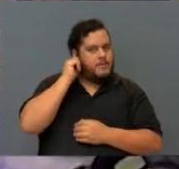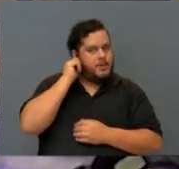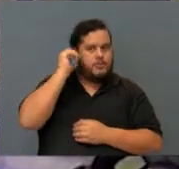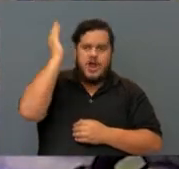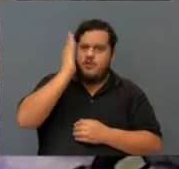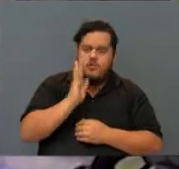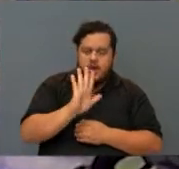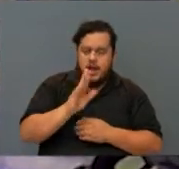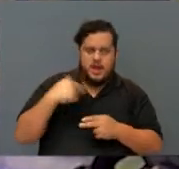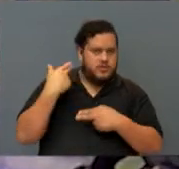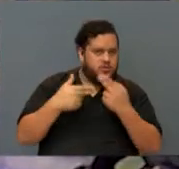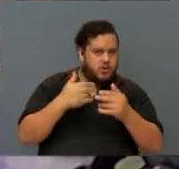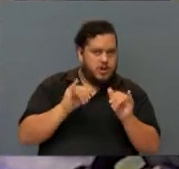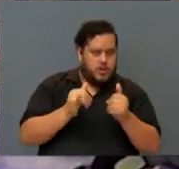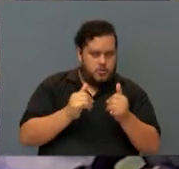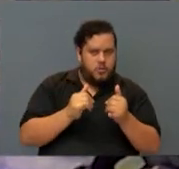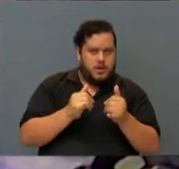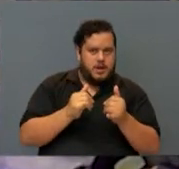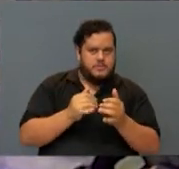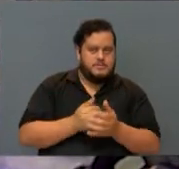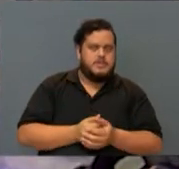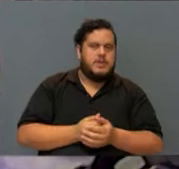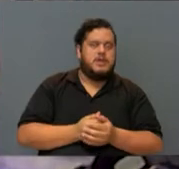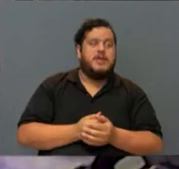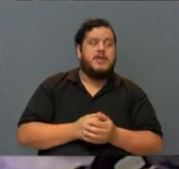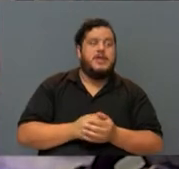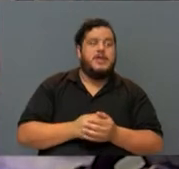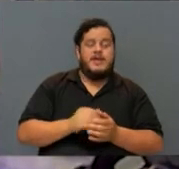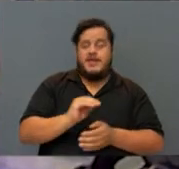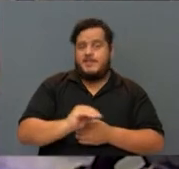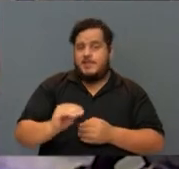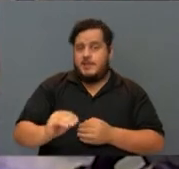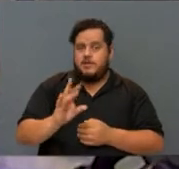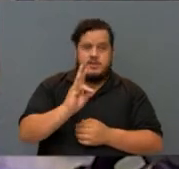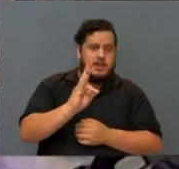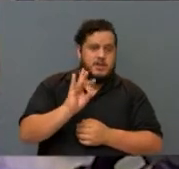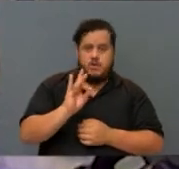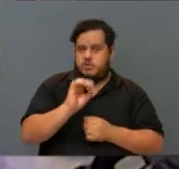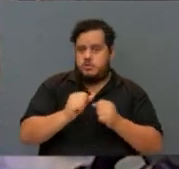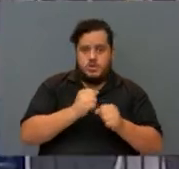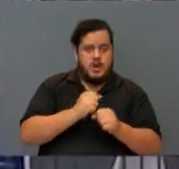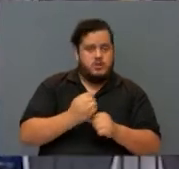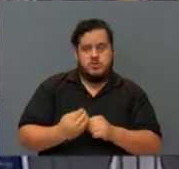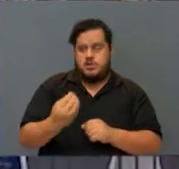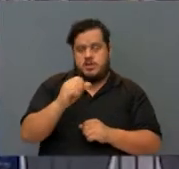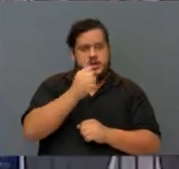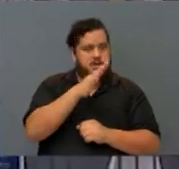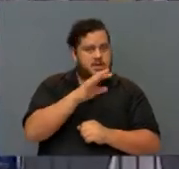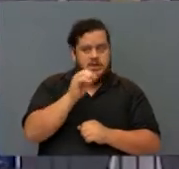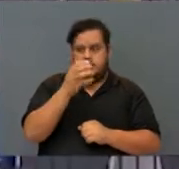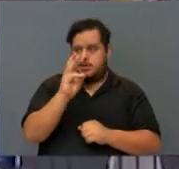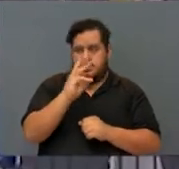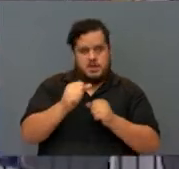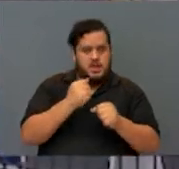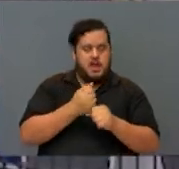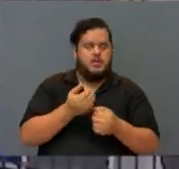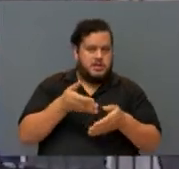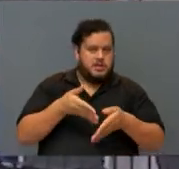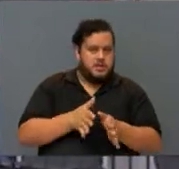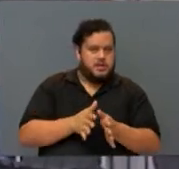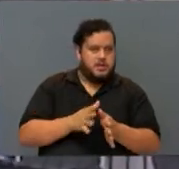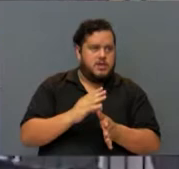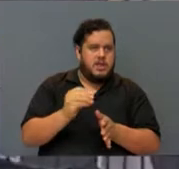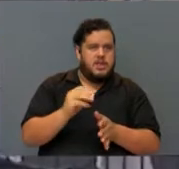jugar un partido en vivo niños de 78 años adolescentes de 15 y 16 años que estaban naciendo y